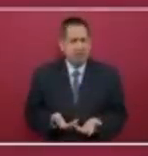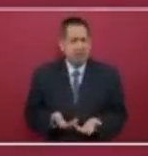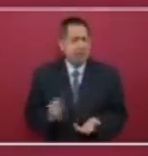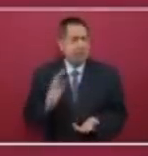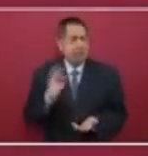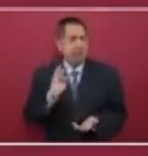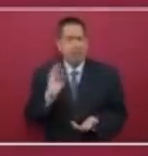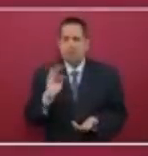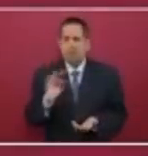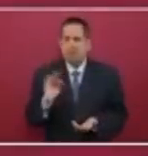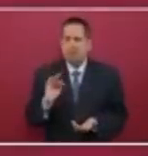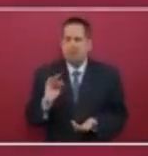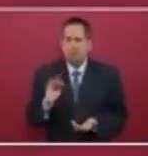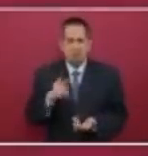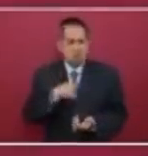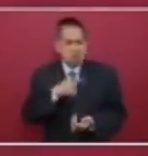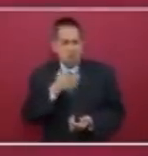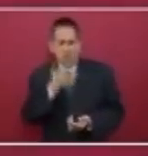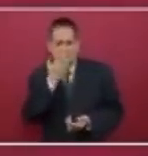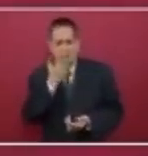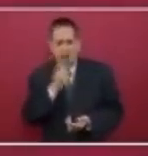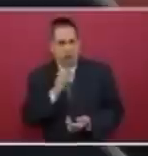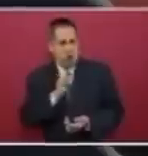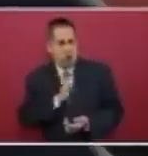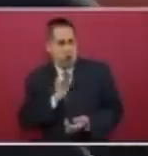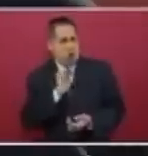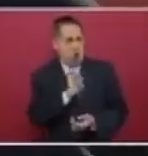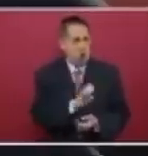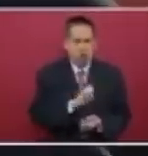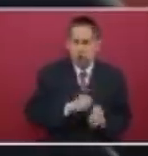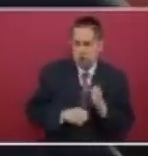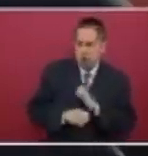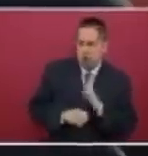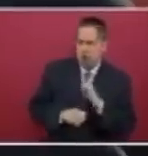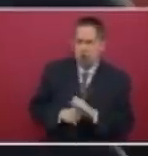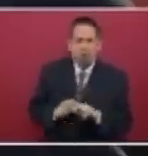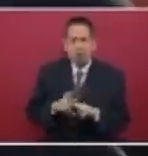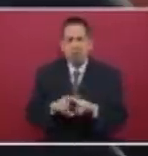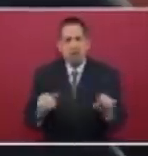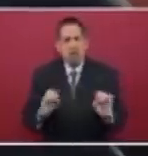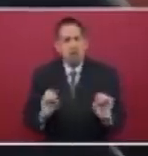no odia uno a nadie